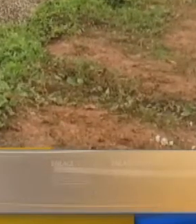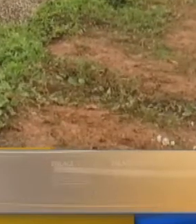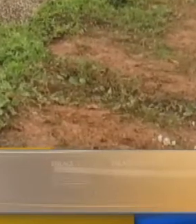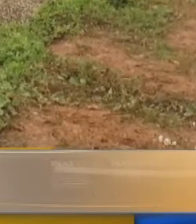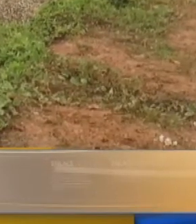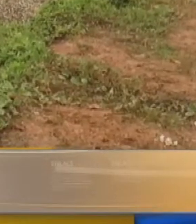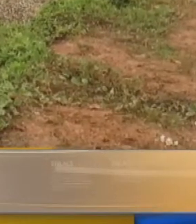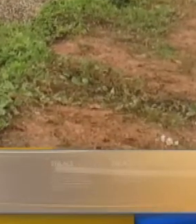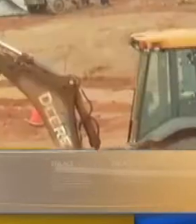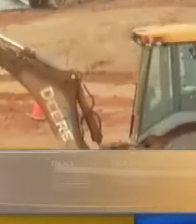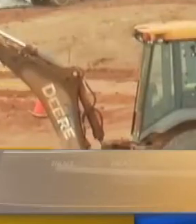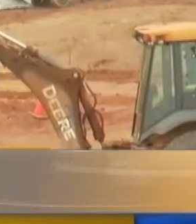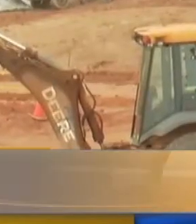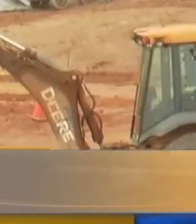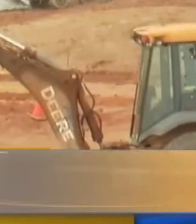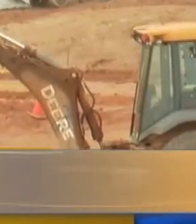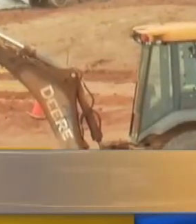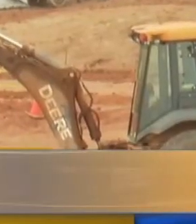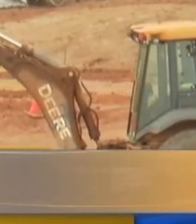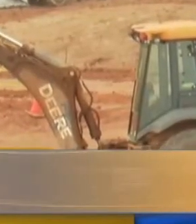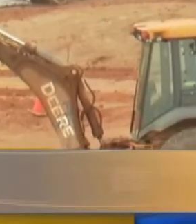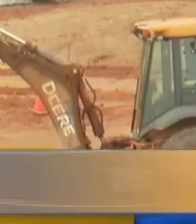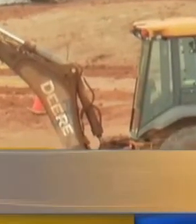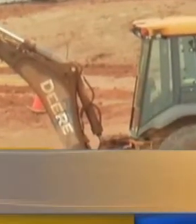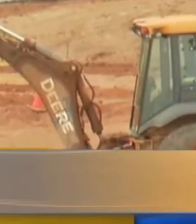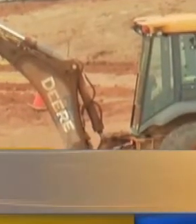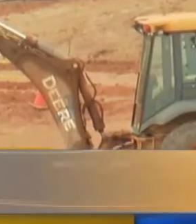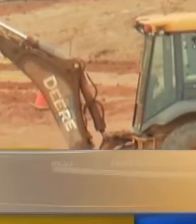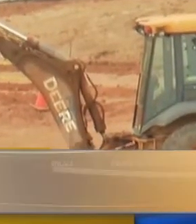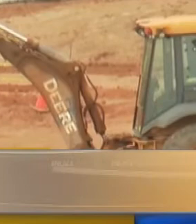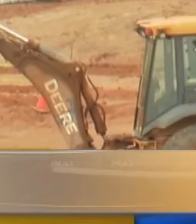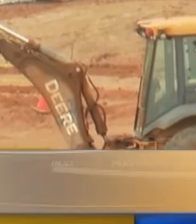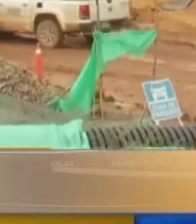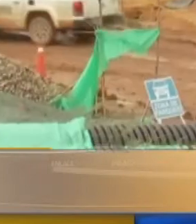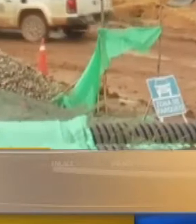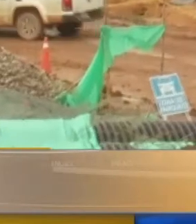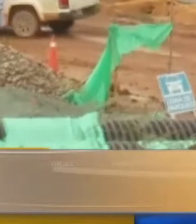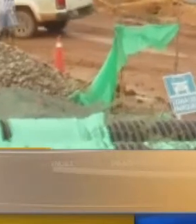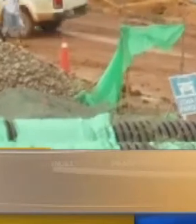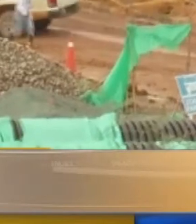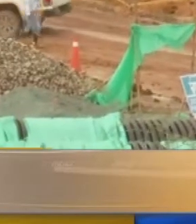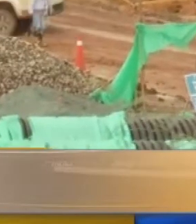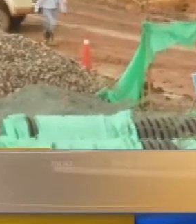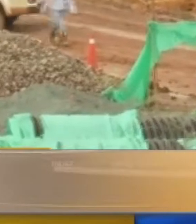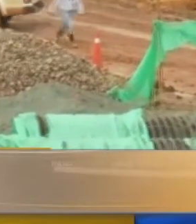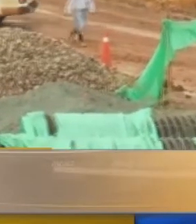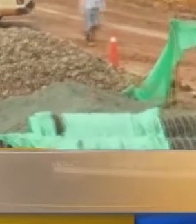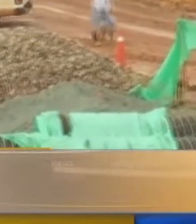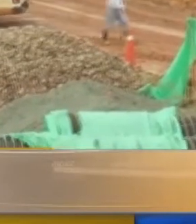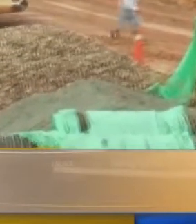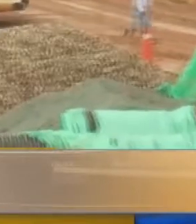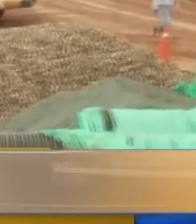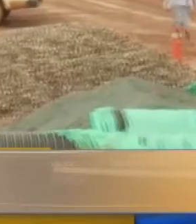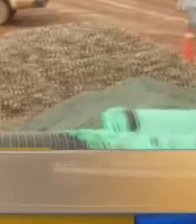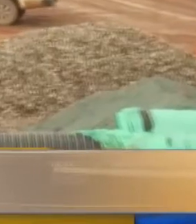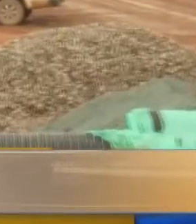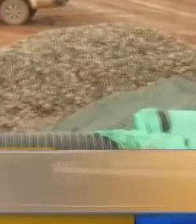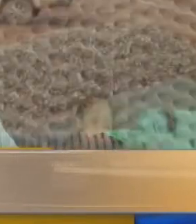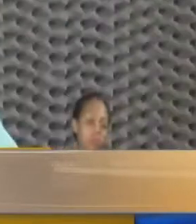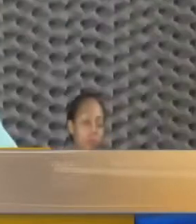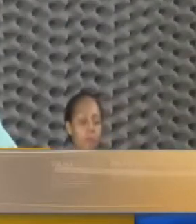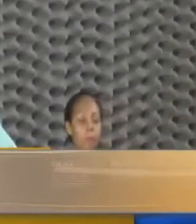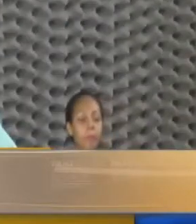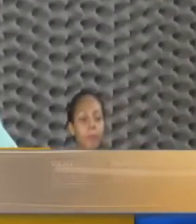busca de superar crisis que afronta proyecto vial que adelantan para la Gran Vía Yuma. Asegura el jurídico que su firma no